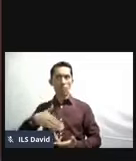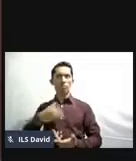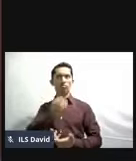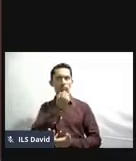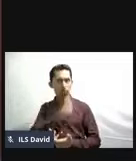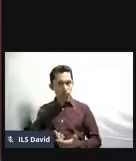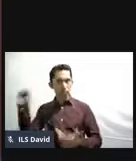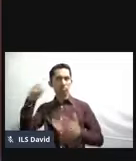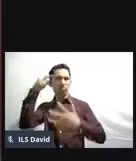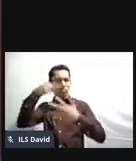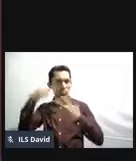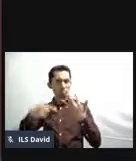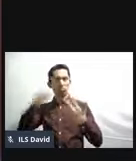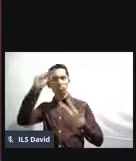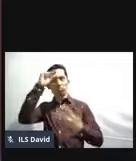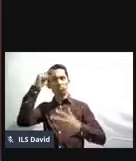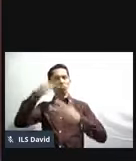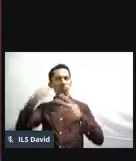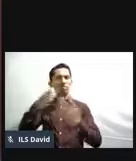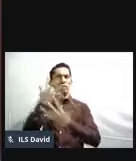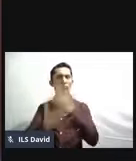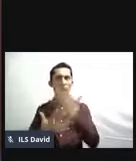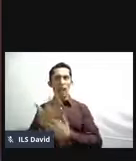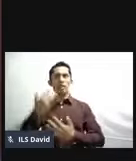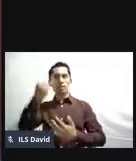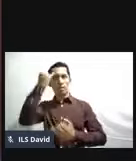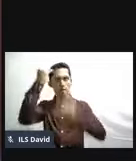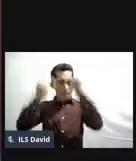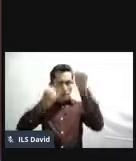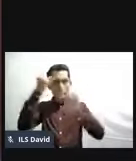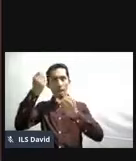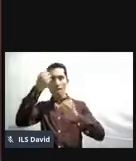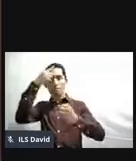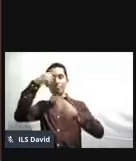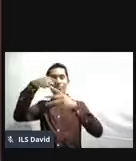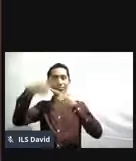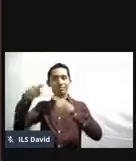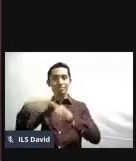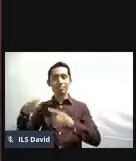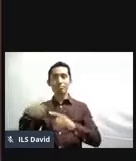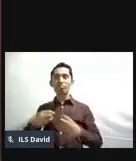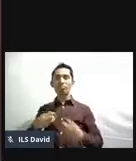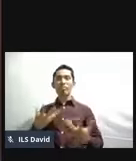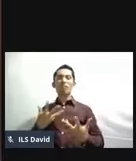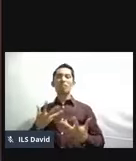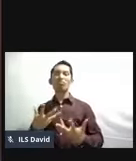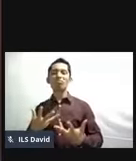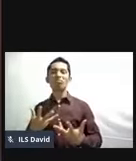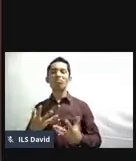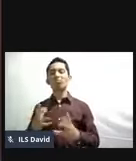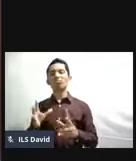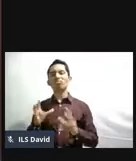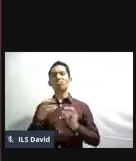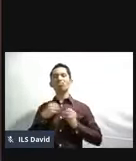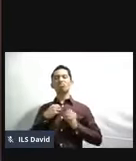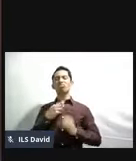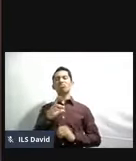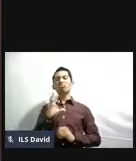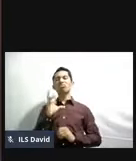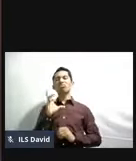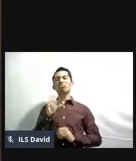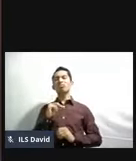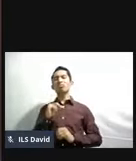nuestras posibilidades creativas, creadoras, porque consideramos que, o estamos adoctrinados desde